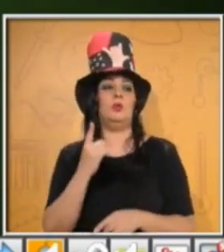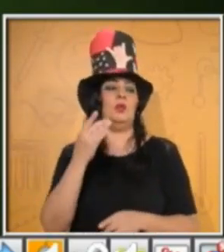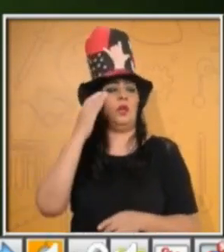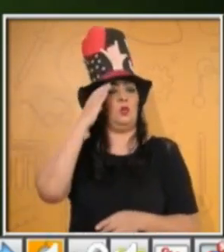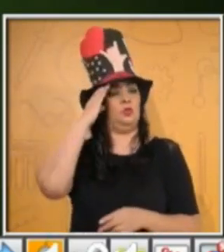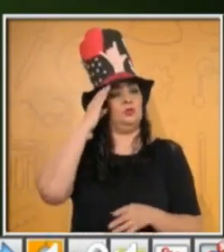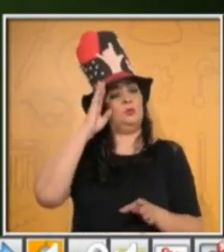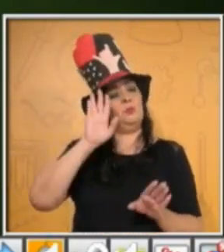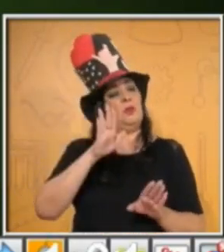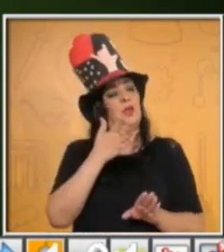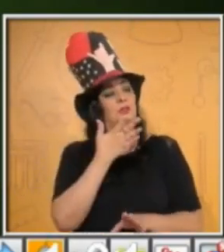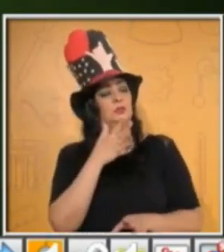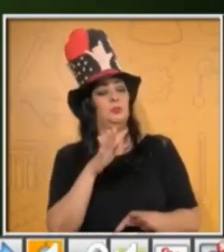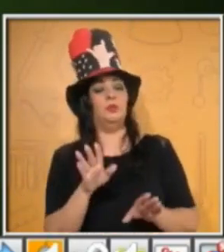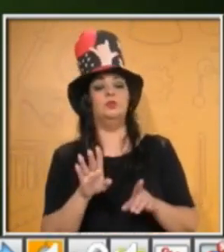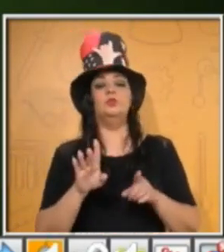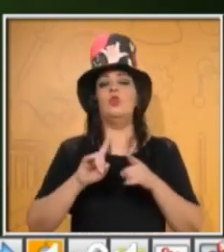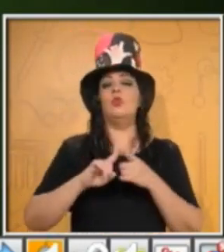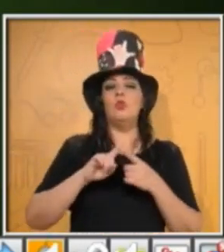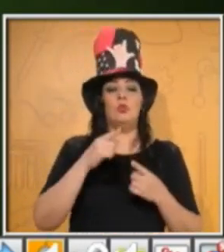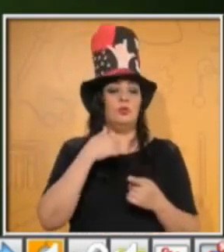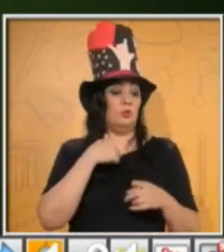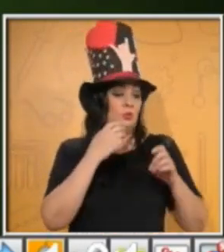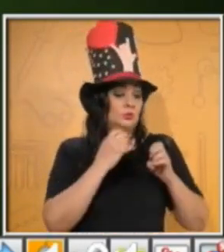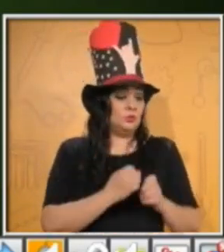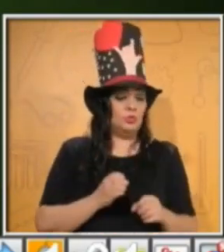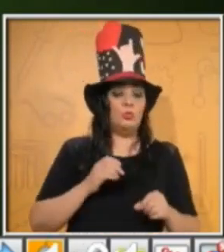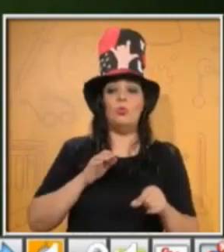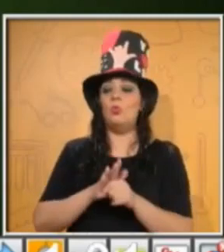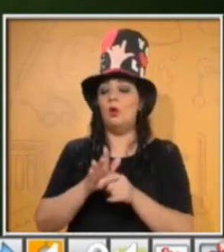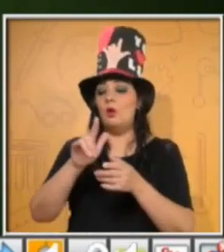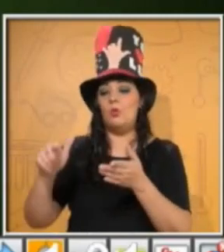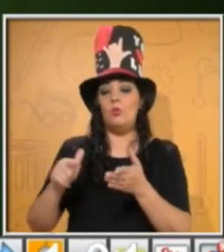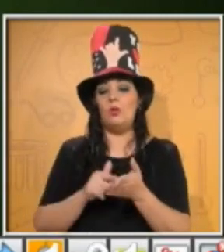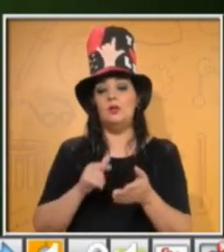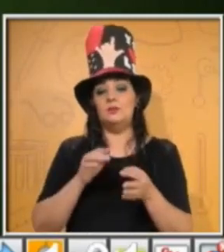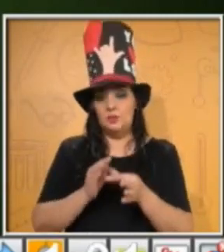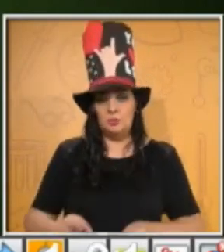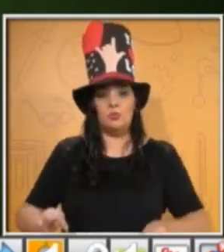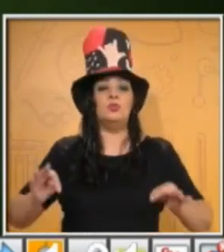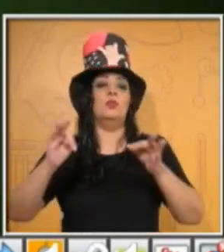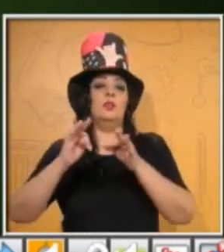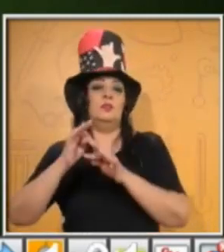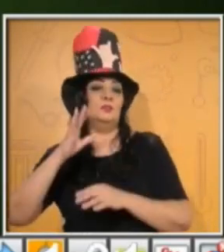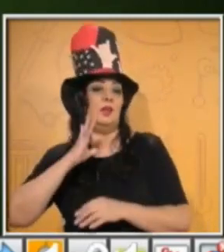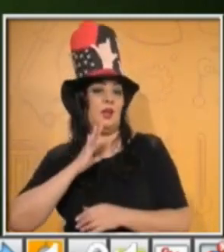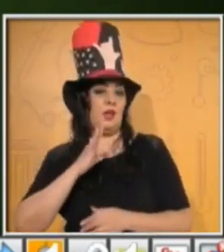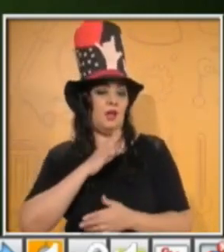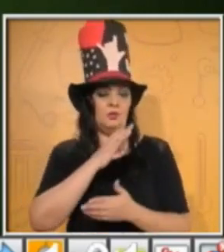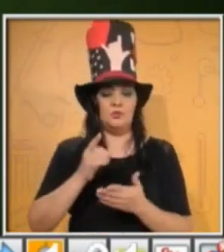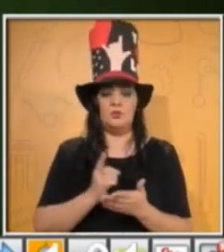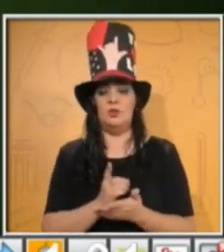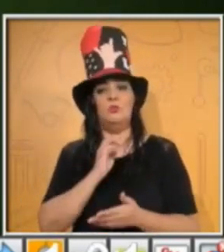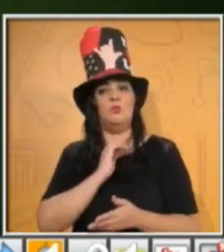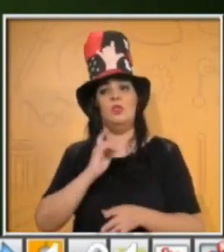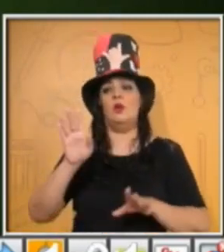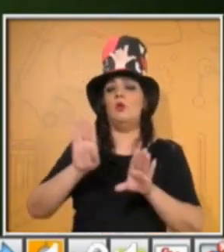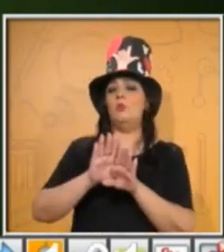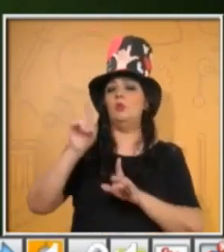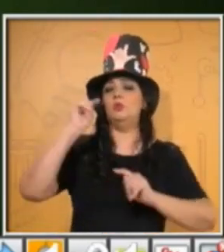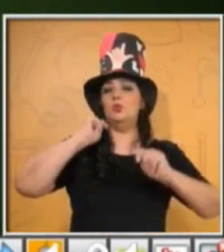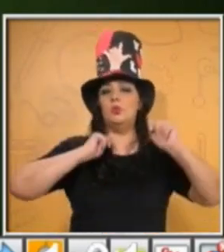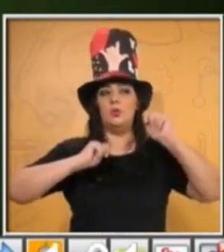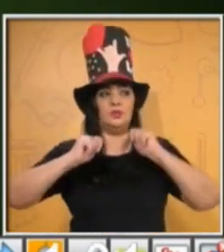rasgos dónde estamos ubicados, qué lugares importantes existen en esta ciudad que puedan ser como atractivo turístico,